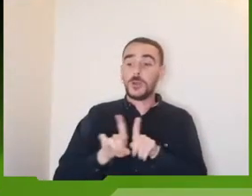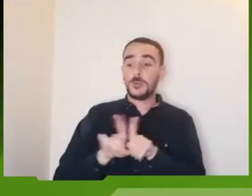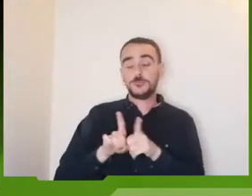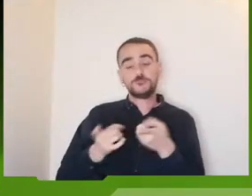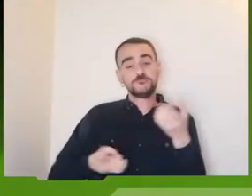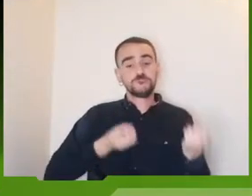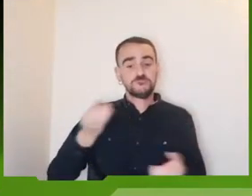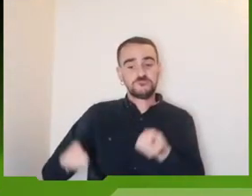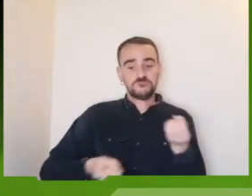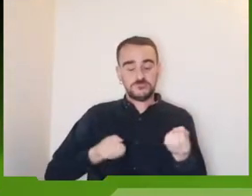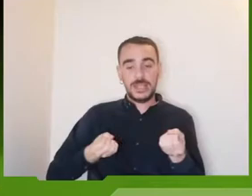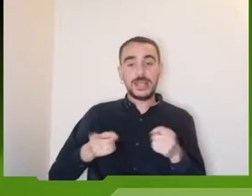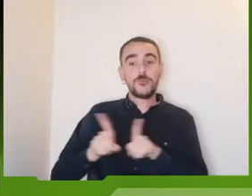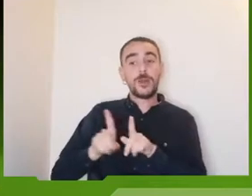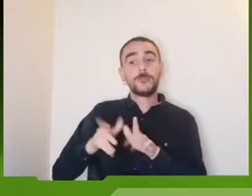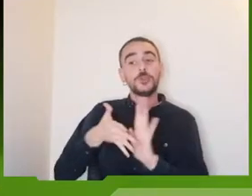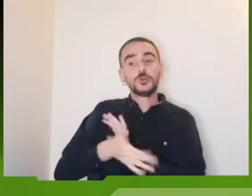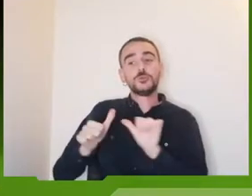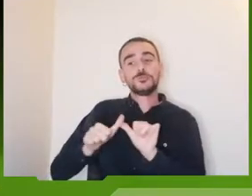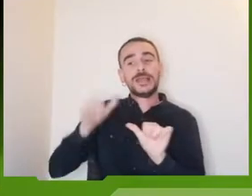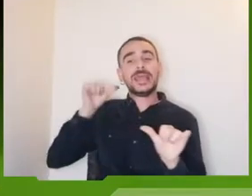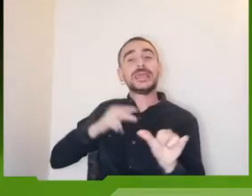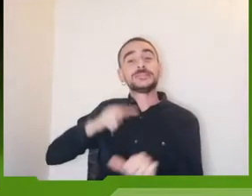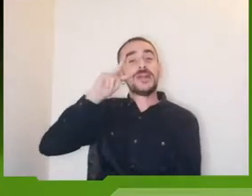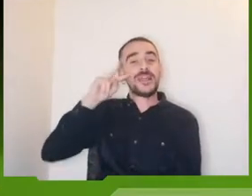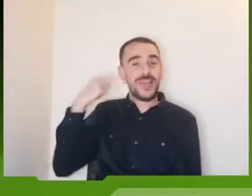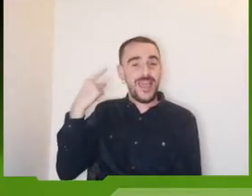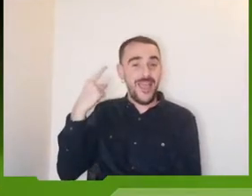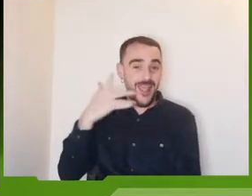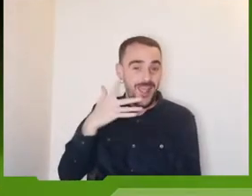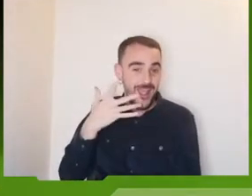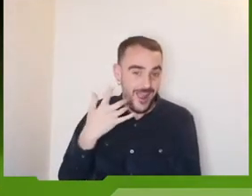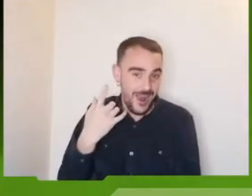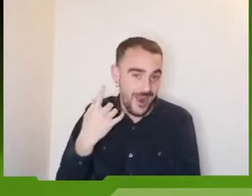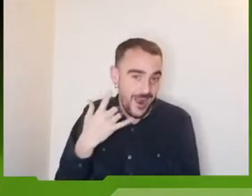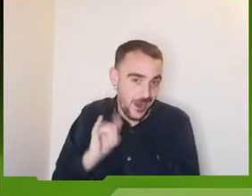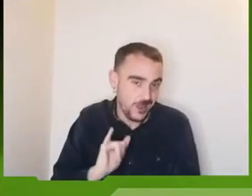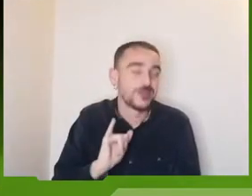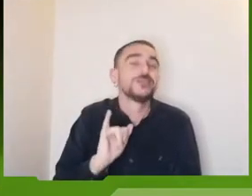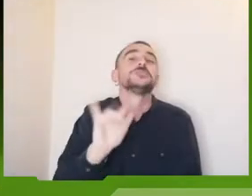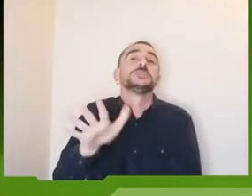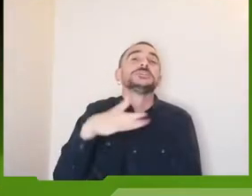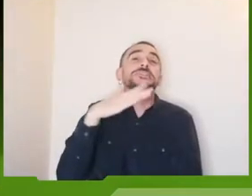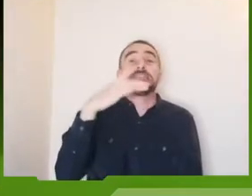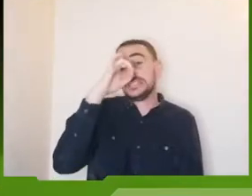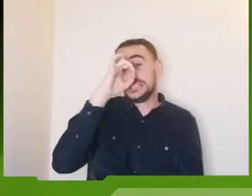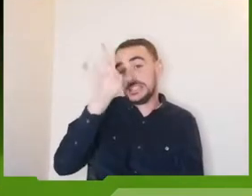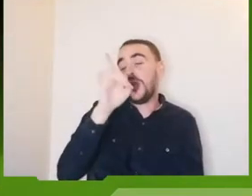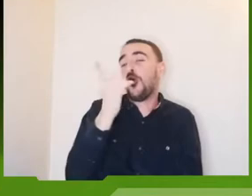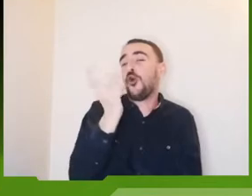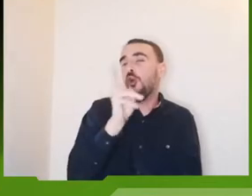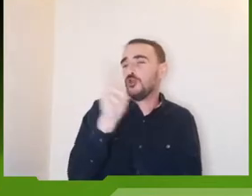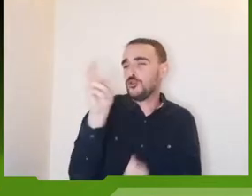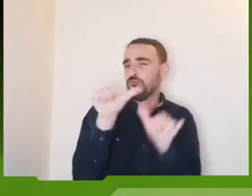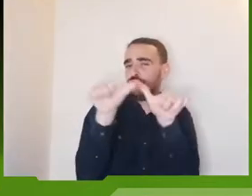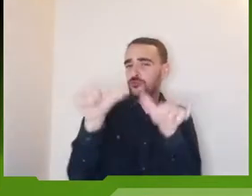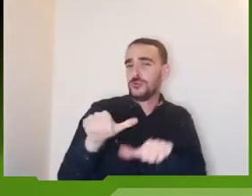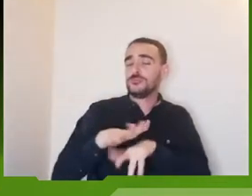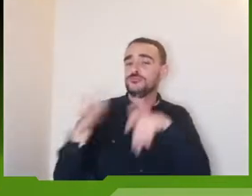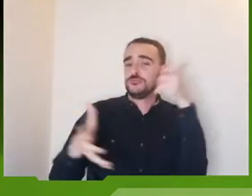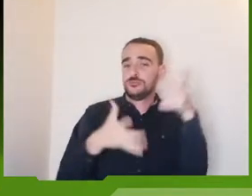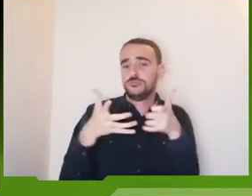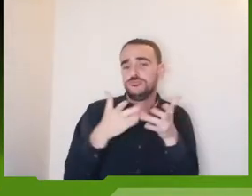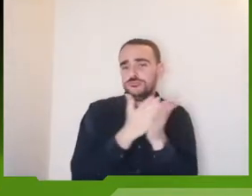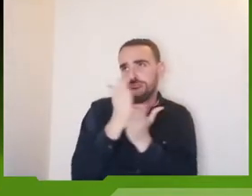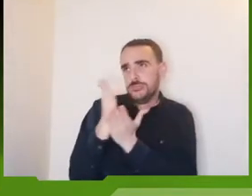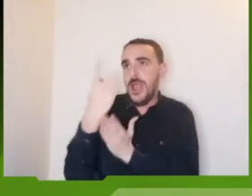y sé que se puede hacer de mil maneras más. Vale, ahora estoy tostando la harina. Es importante que